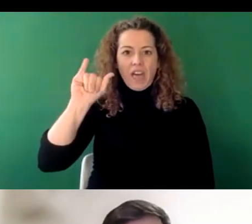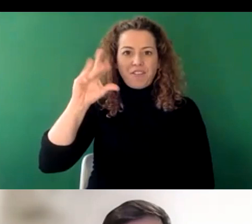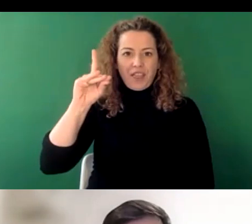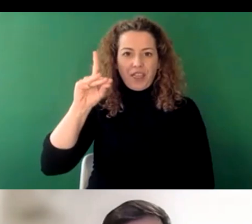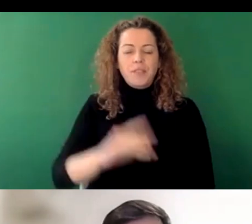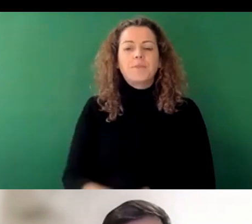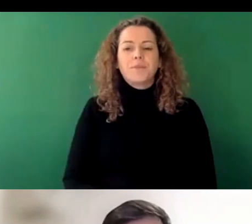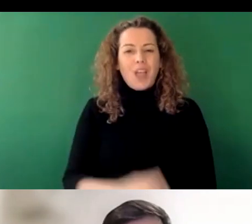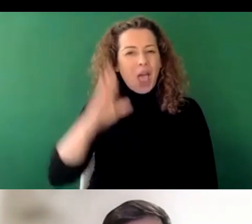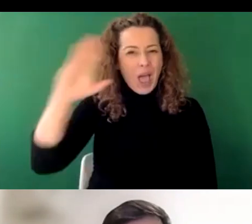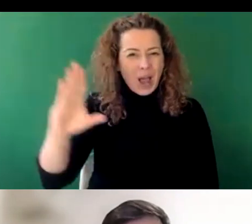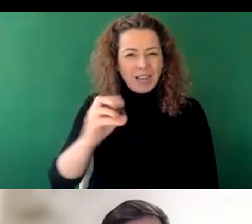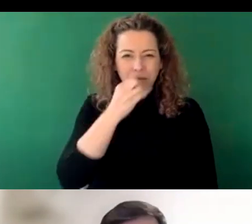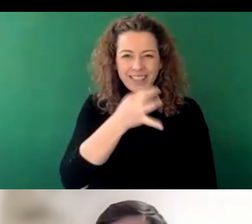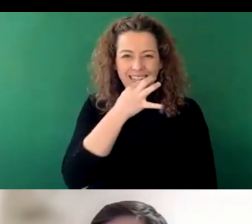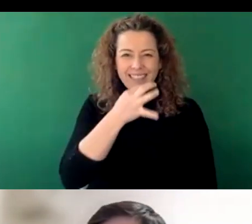Sí, hola, buenas.